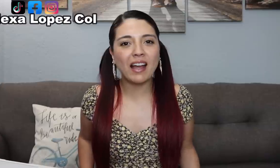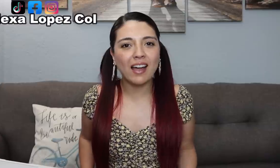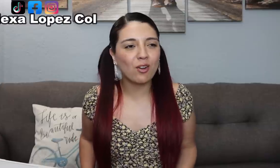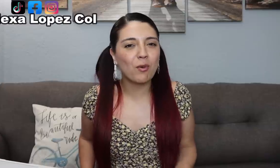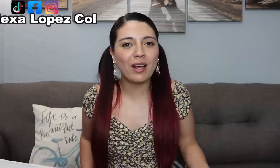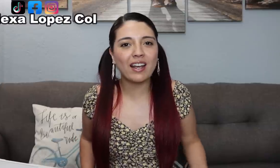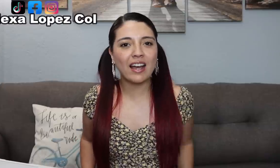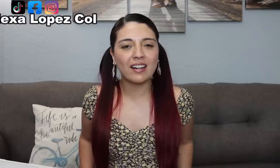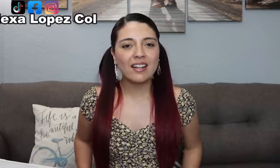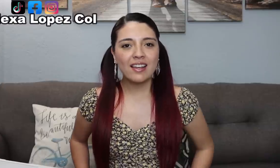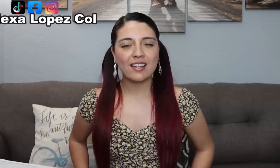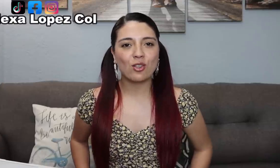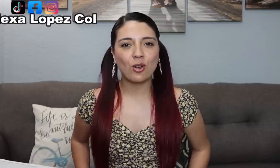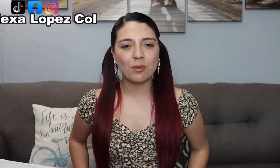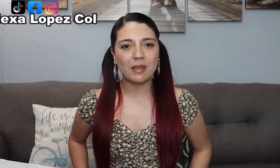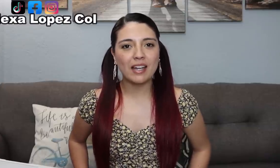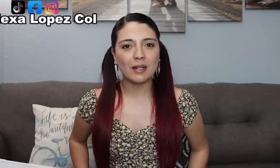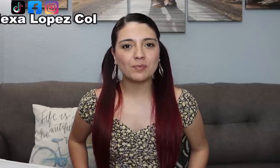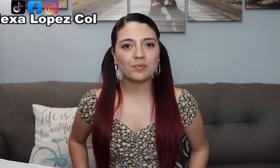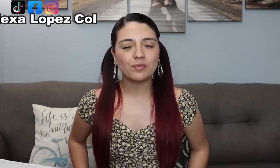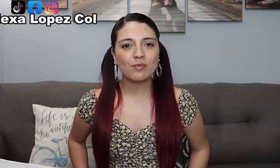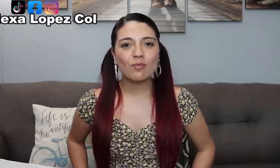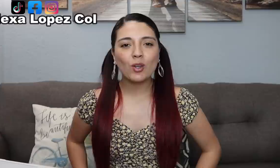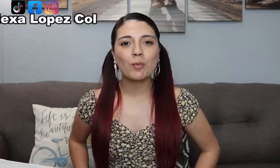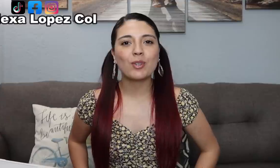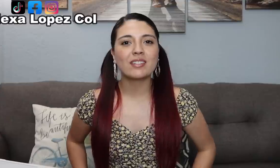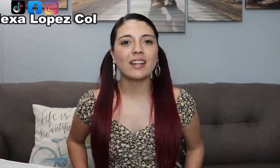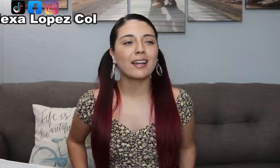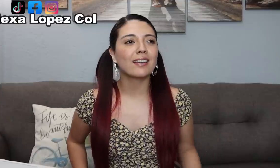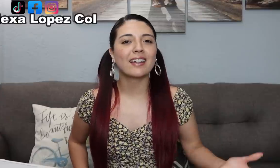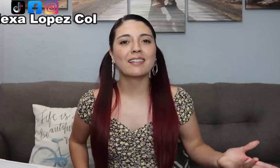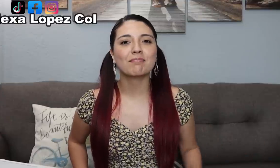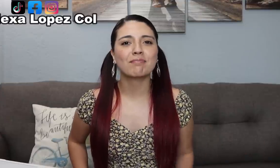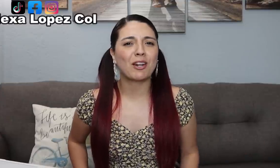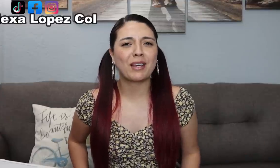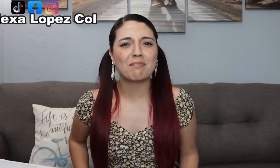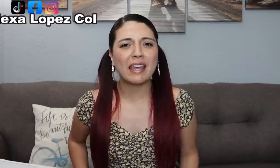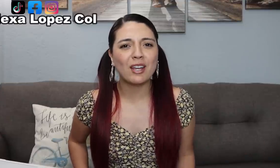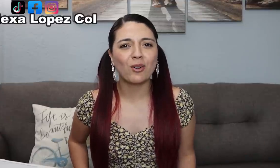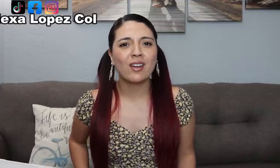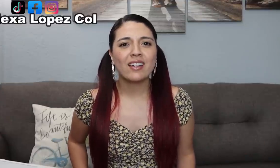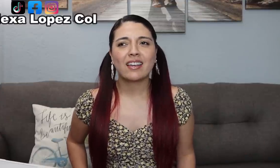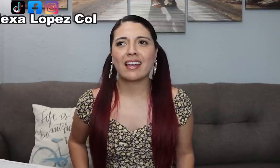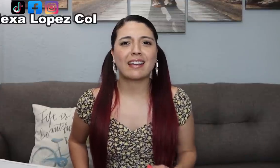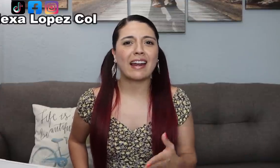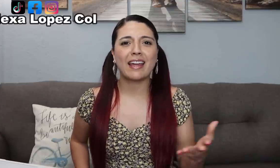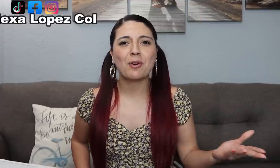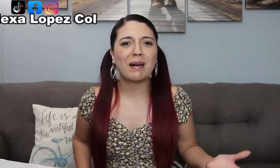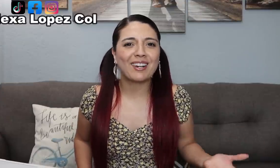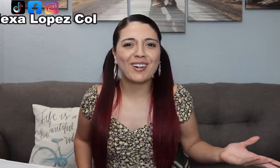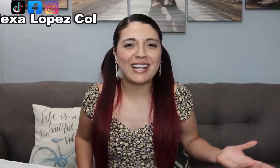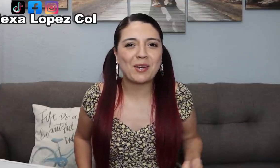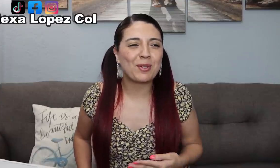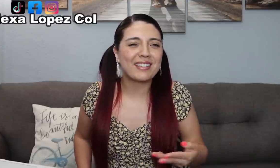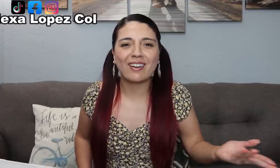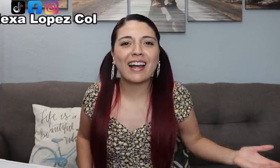aquí pegada, ¿cómo voy a negar que soy colombiana? Como dicen en creo que en México, cara de